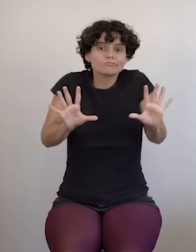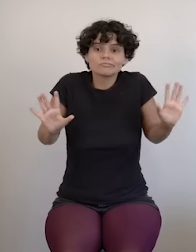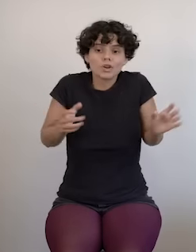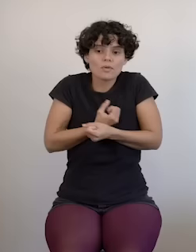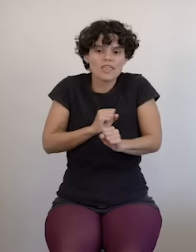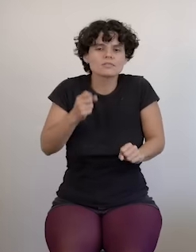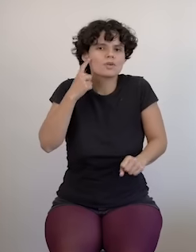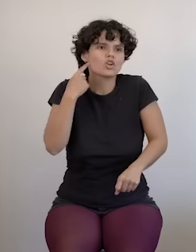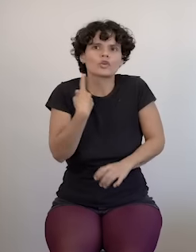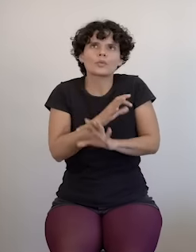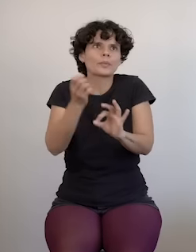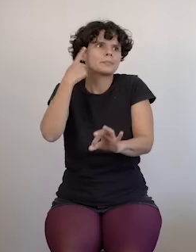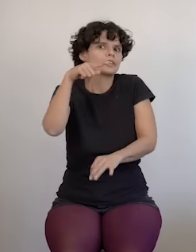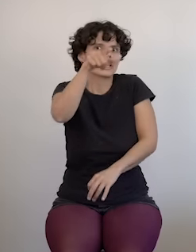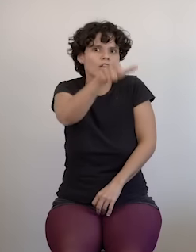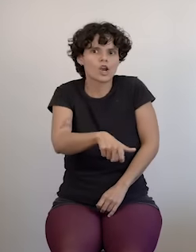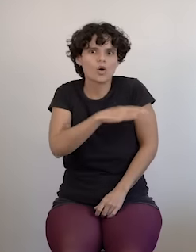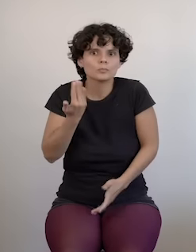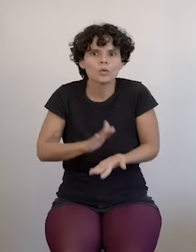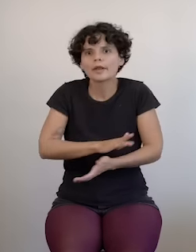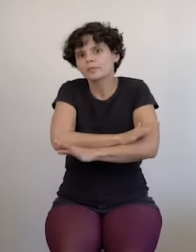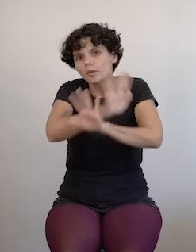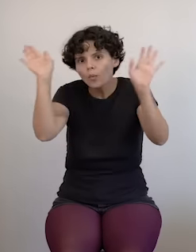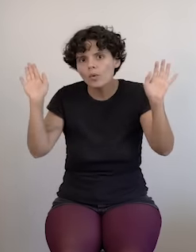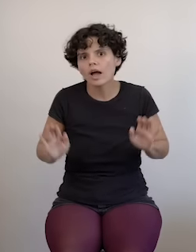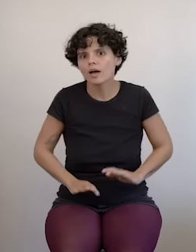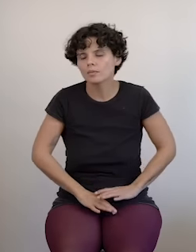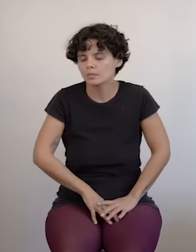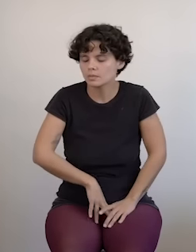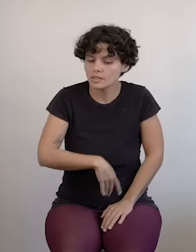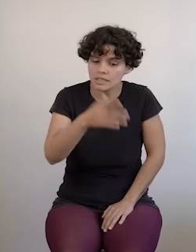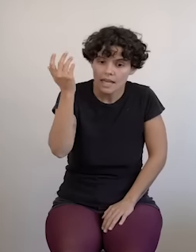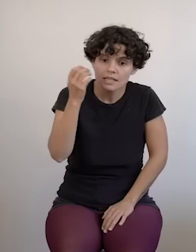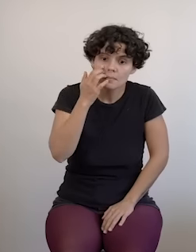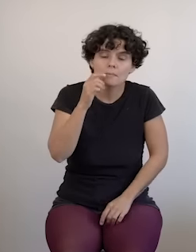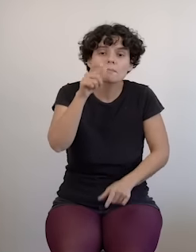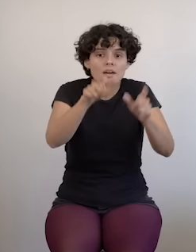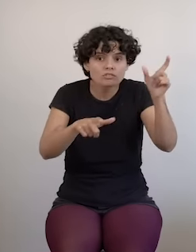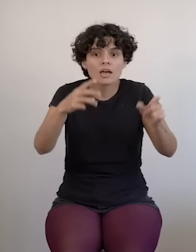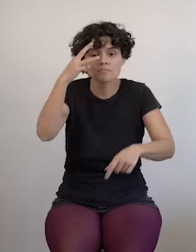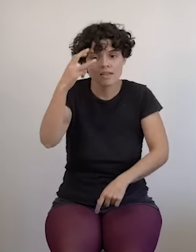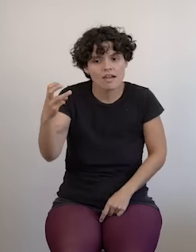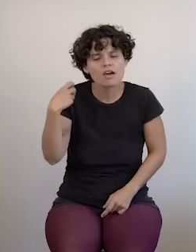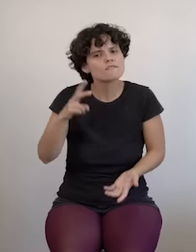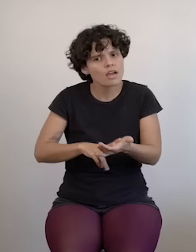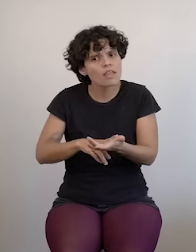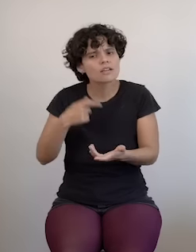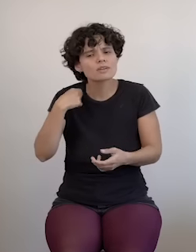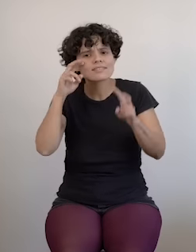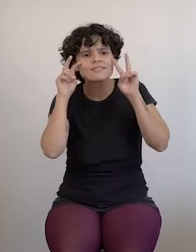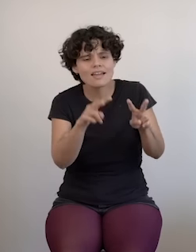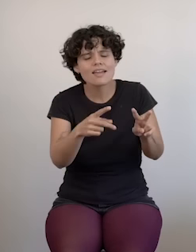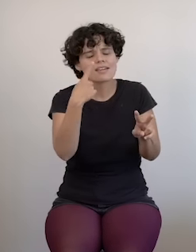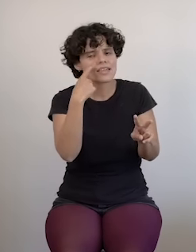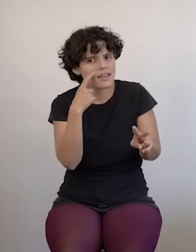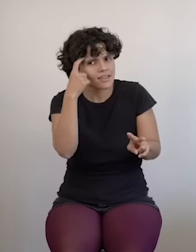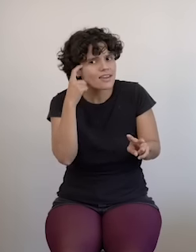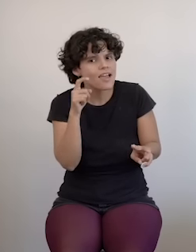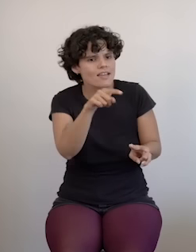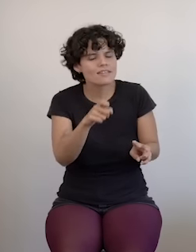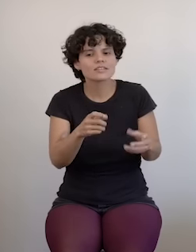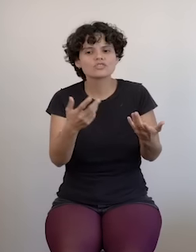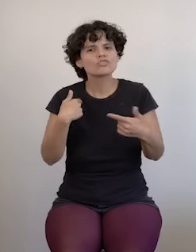nunca pensé que el hombre se iba a morir, ¿cachai? Y mucha gente que era mexicano, yo les quiero decir que lo sigan queriendo porque